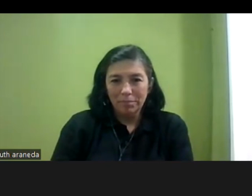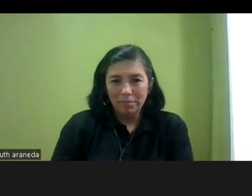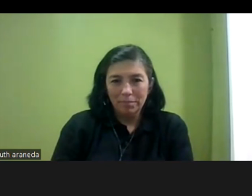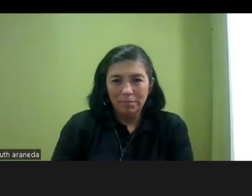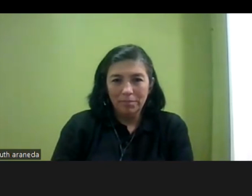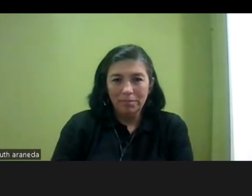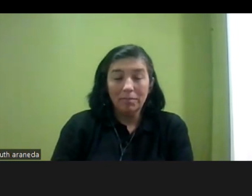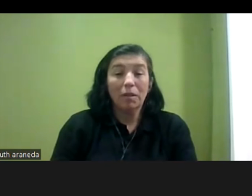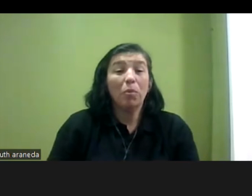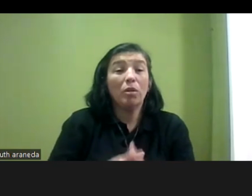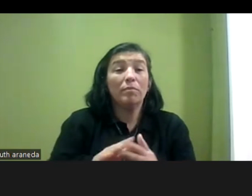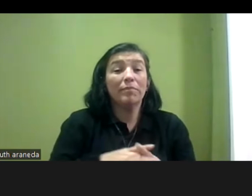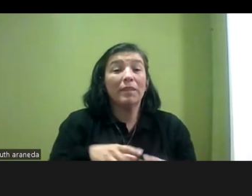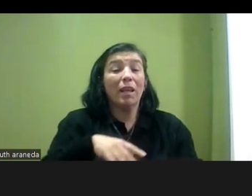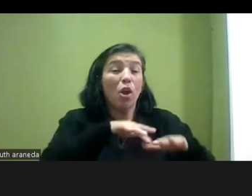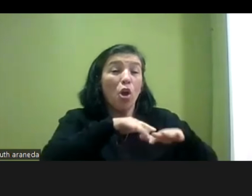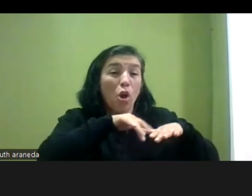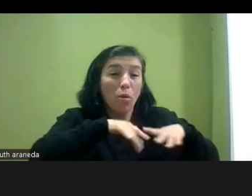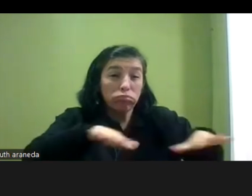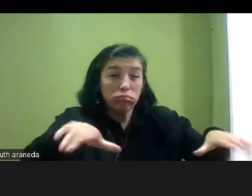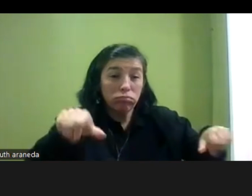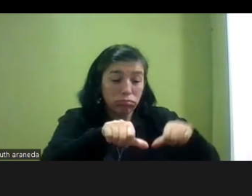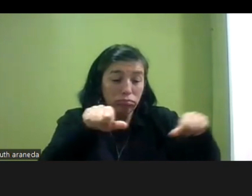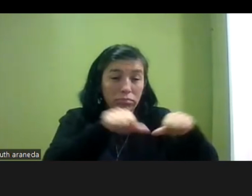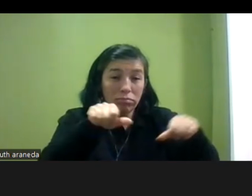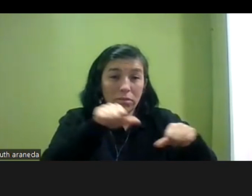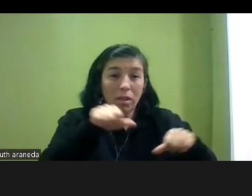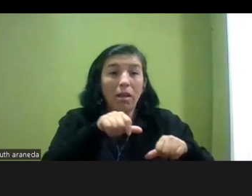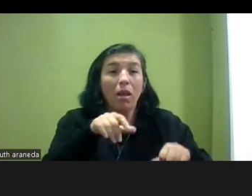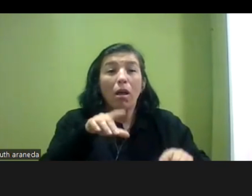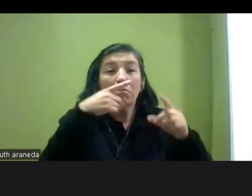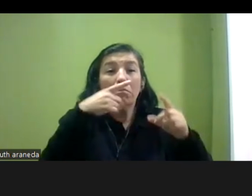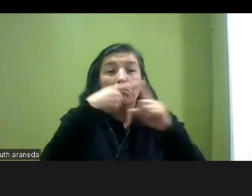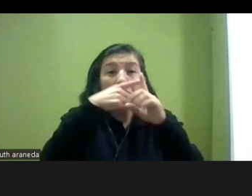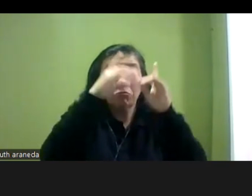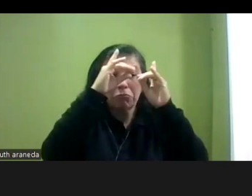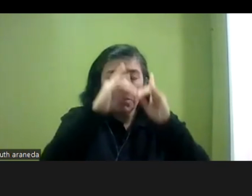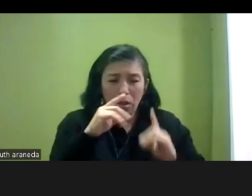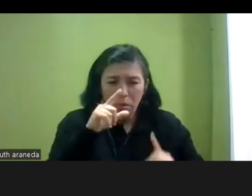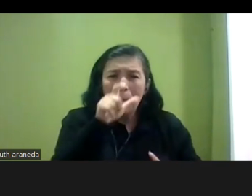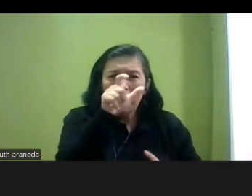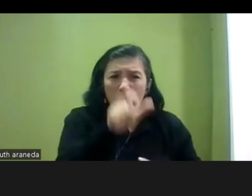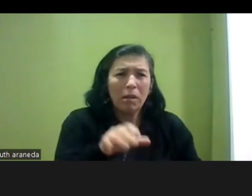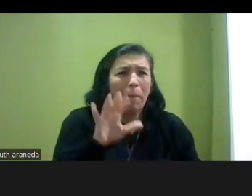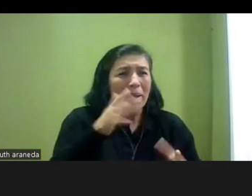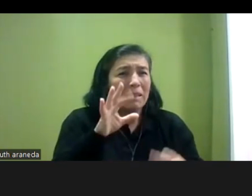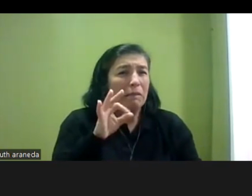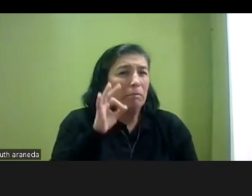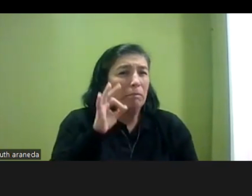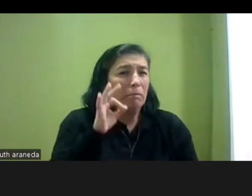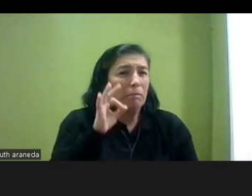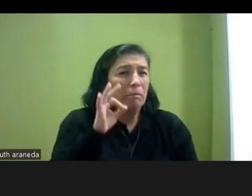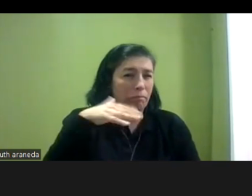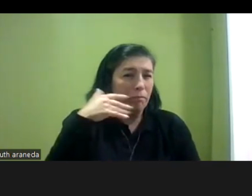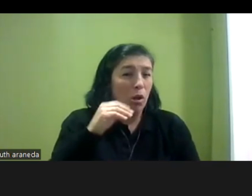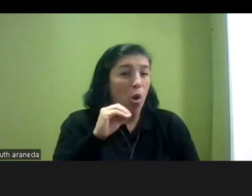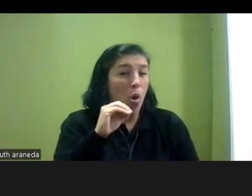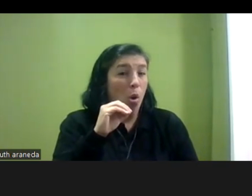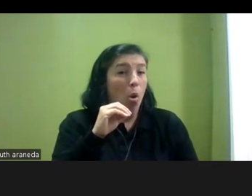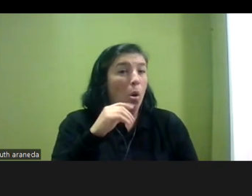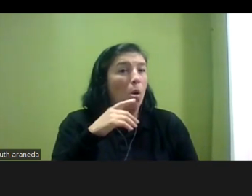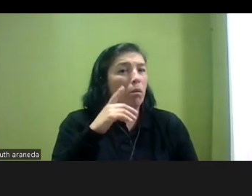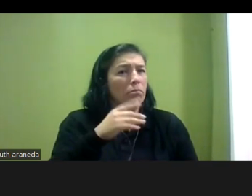en cementerios de costa se han encontrado individuos, probablemente de alto rango, o grandes